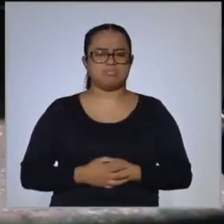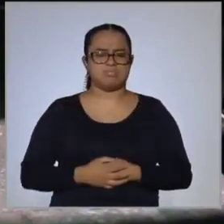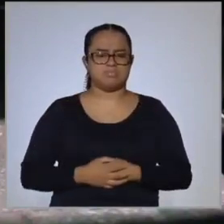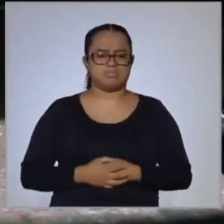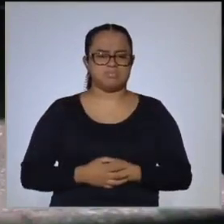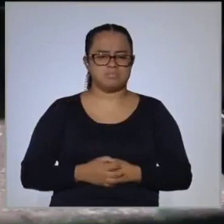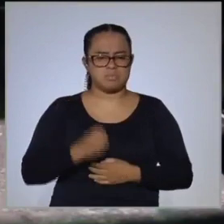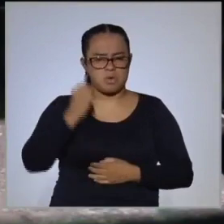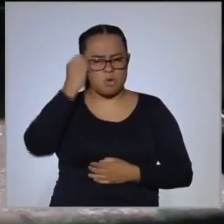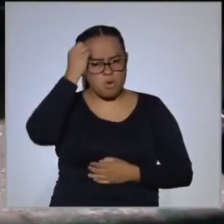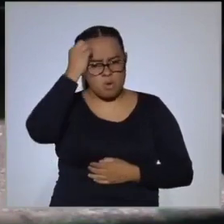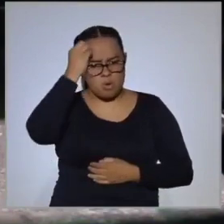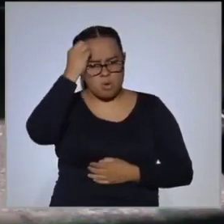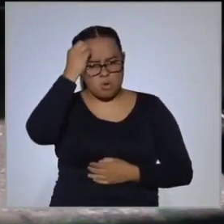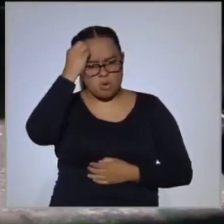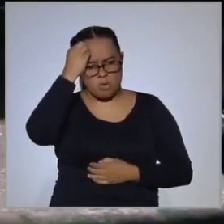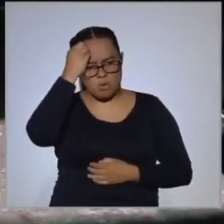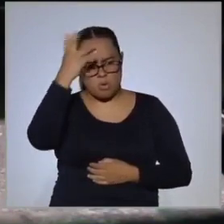Olvida.